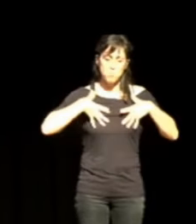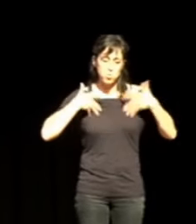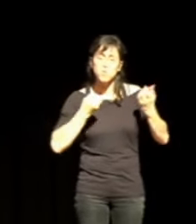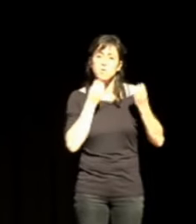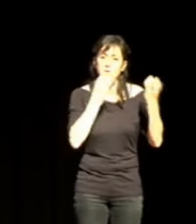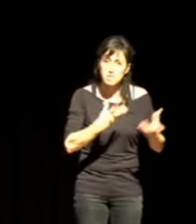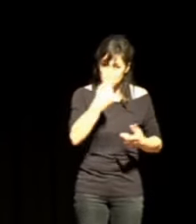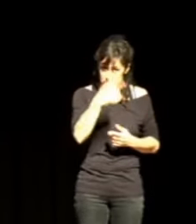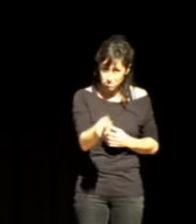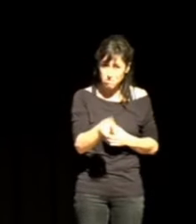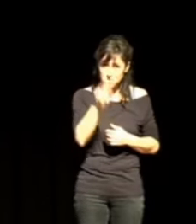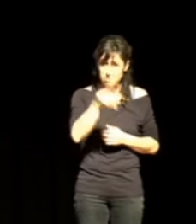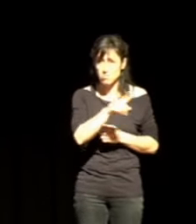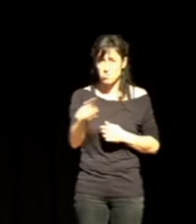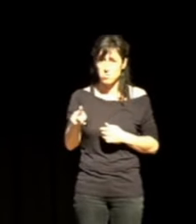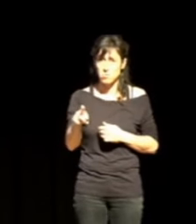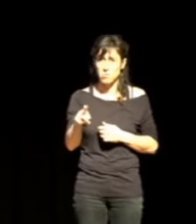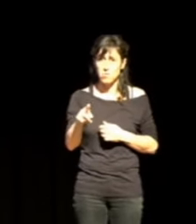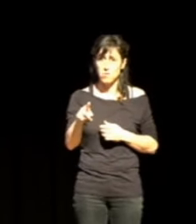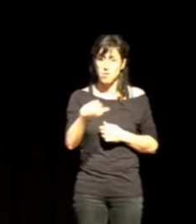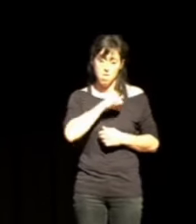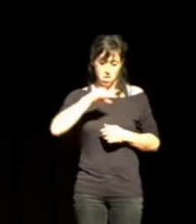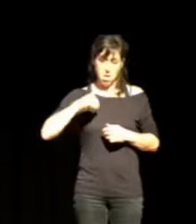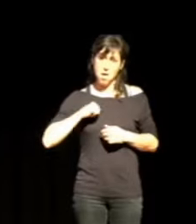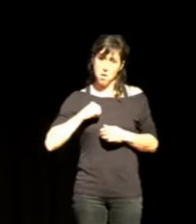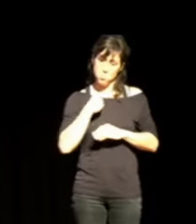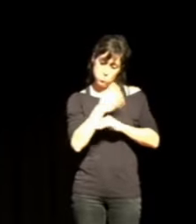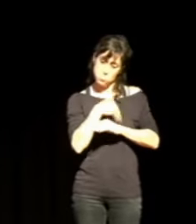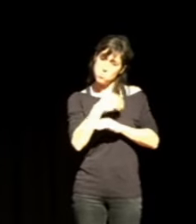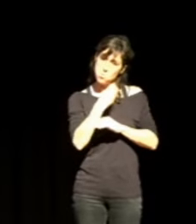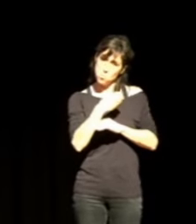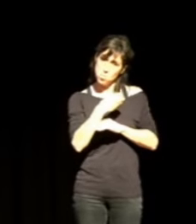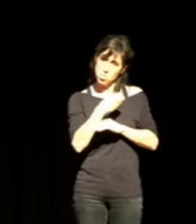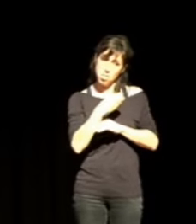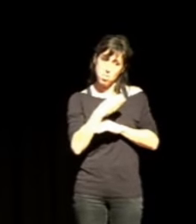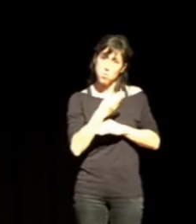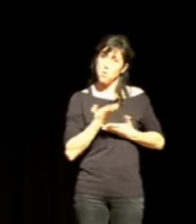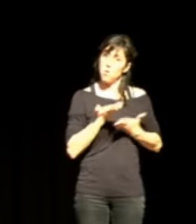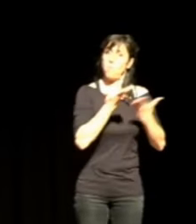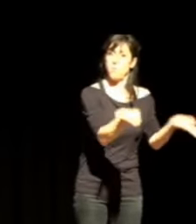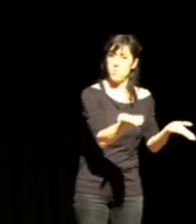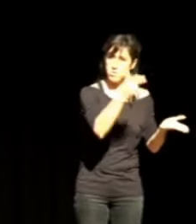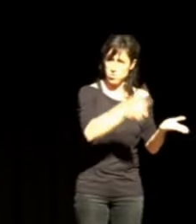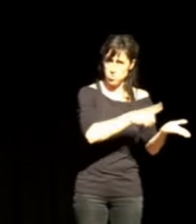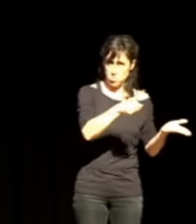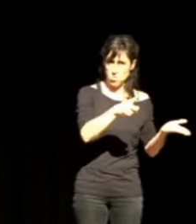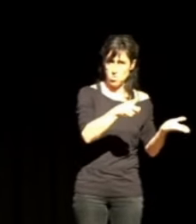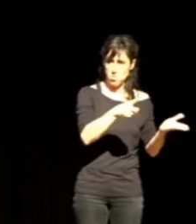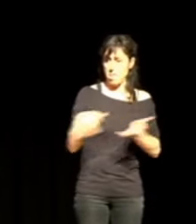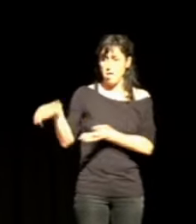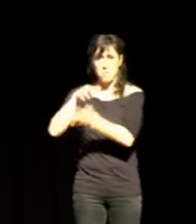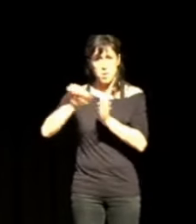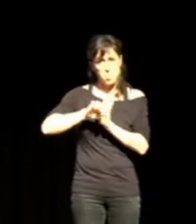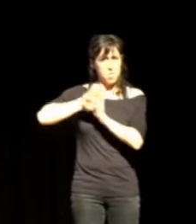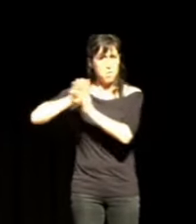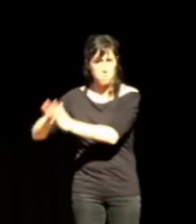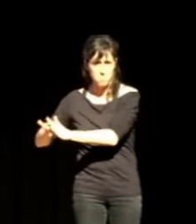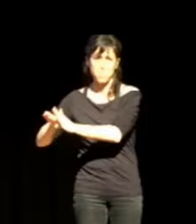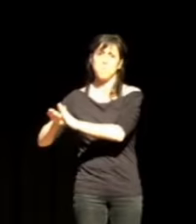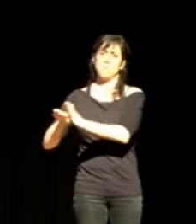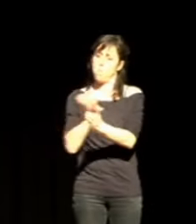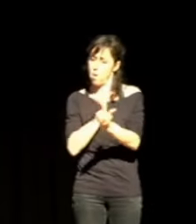proponemos autocuidado, alternativas a la violencia, por otro tipo de relaciones más humanas, o relaciones